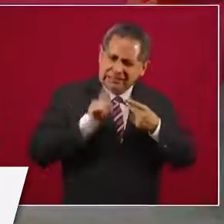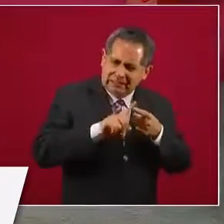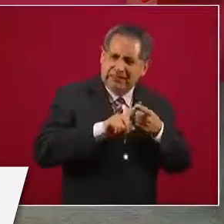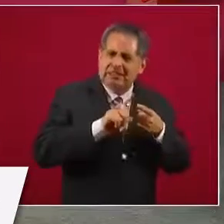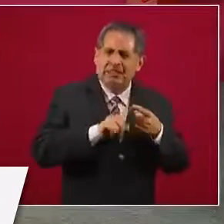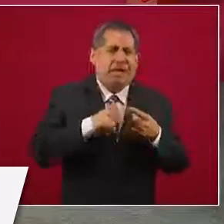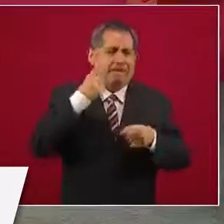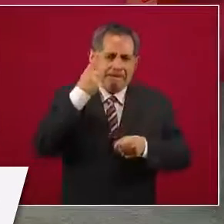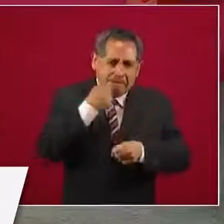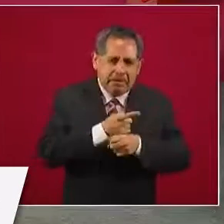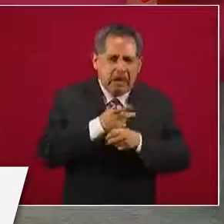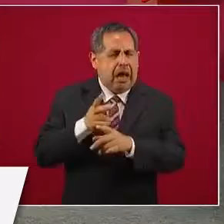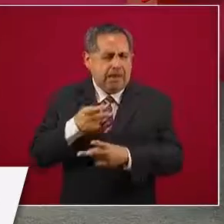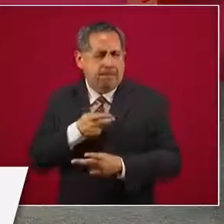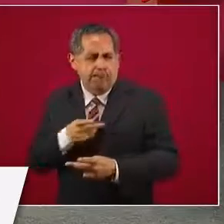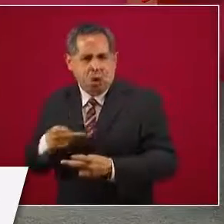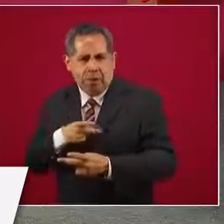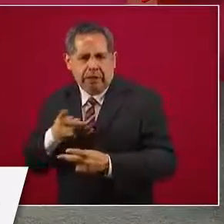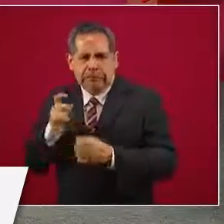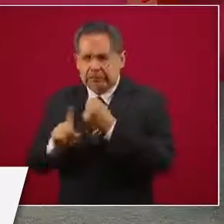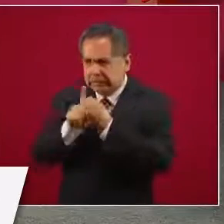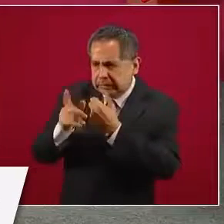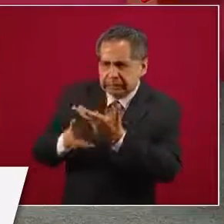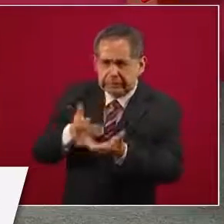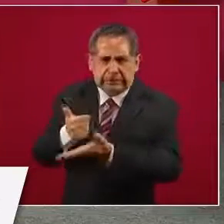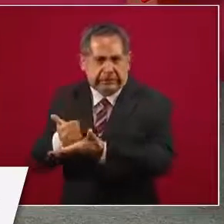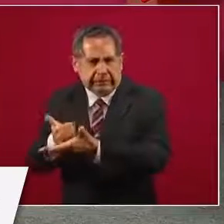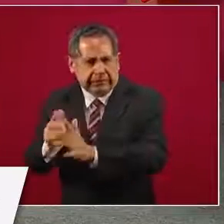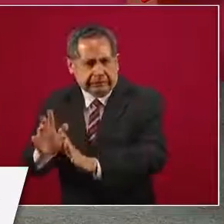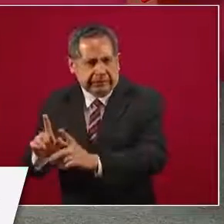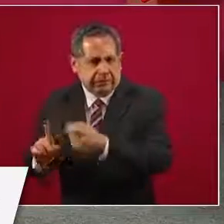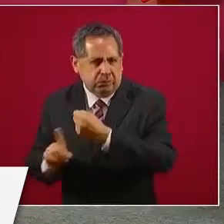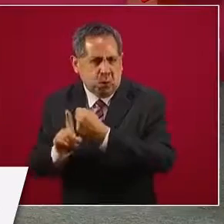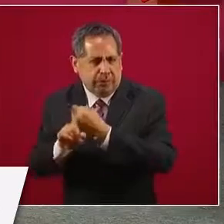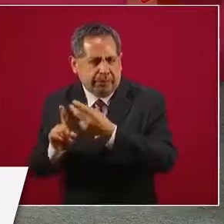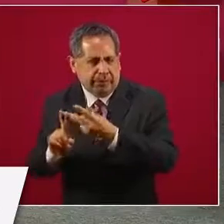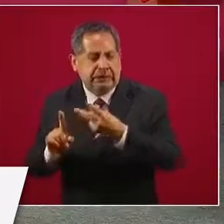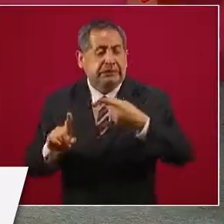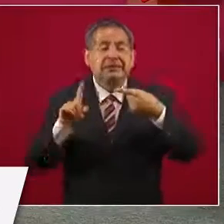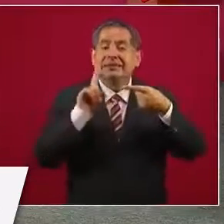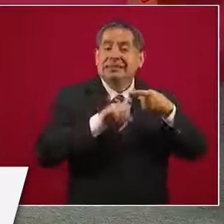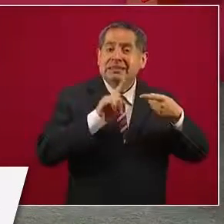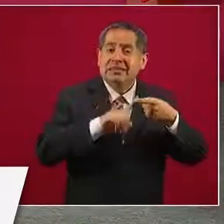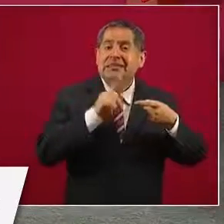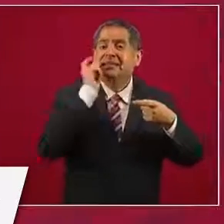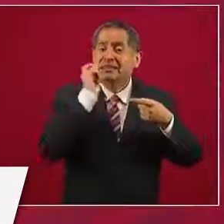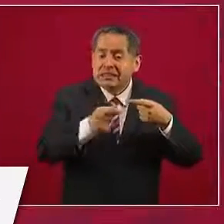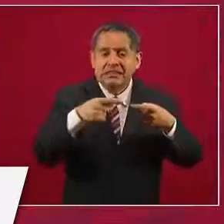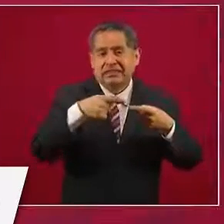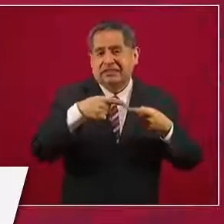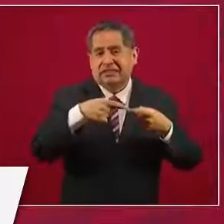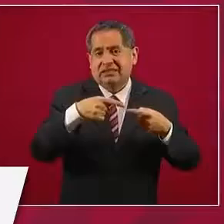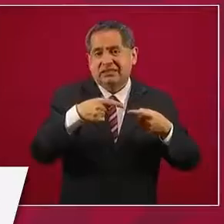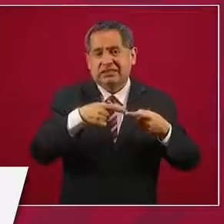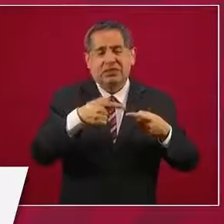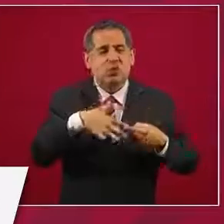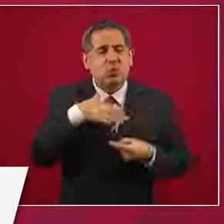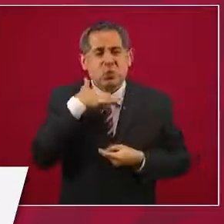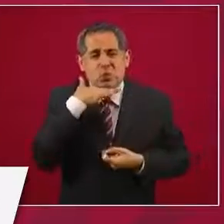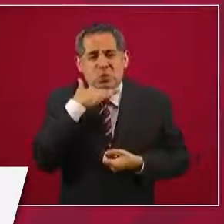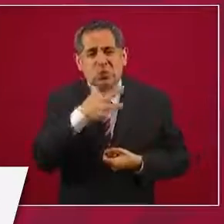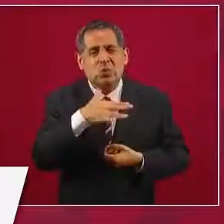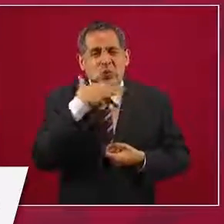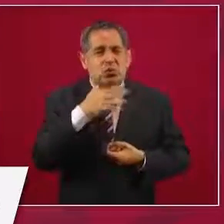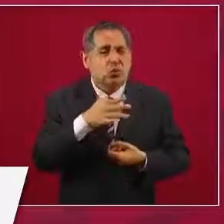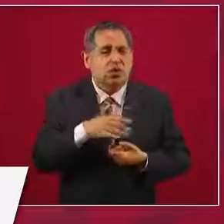desde luego que es un problema la pobreza y es algo que se tiene que atender, pero